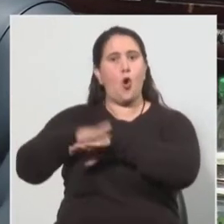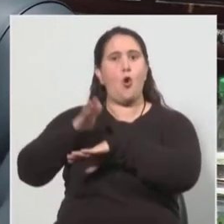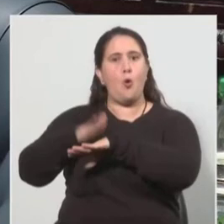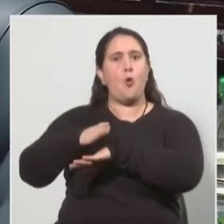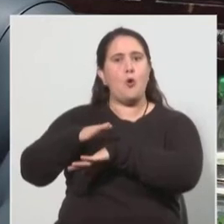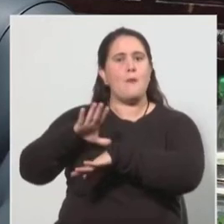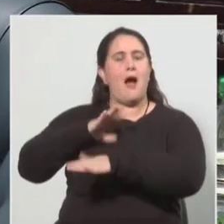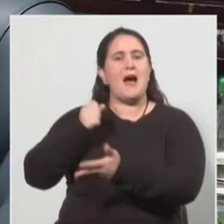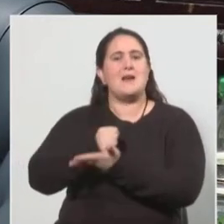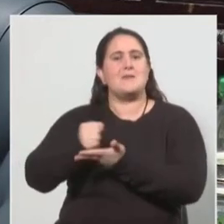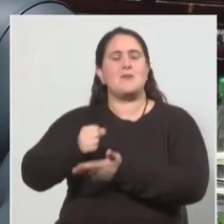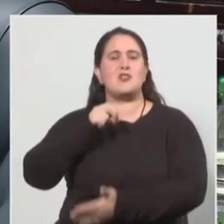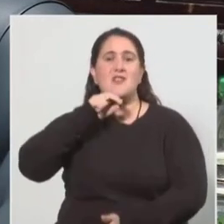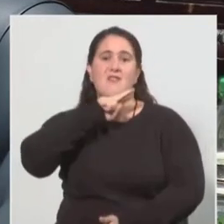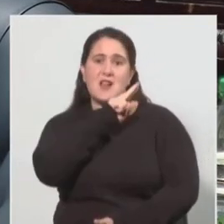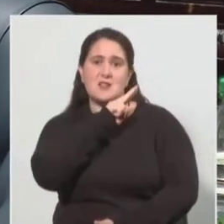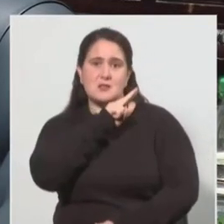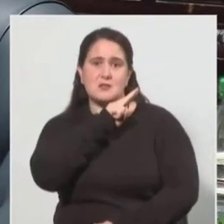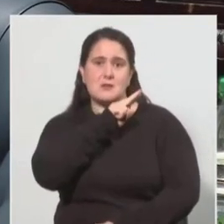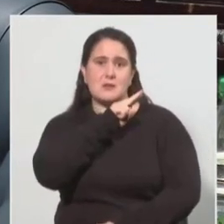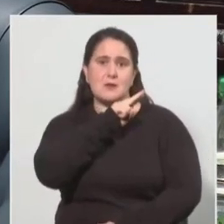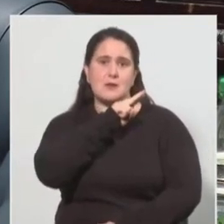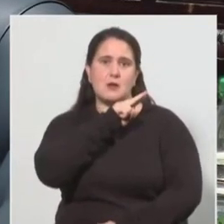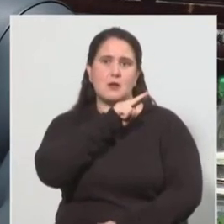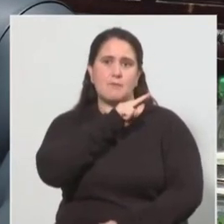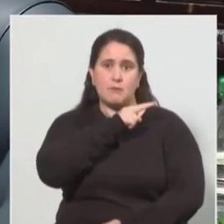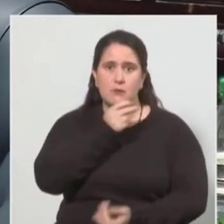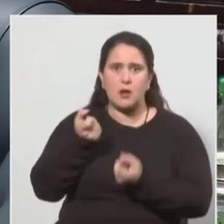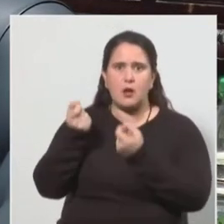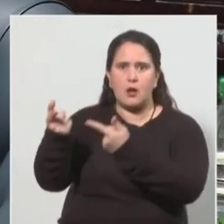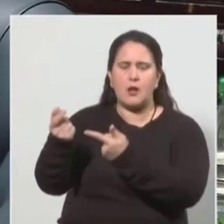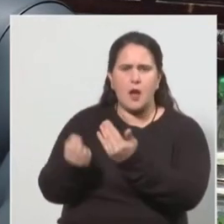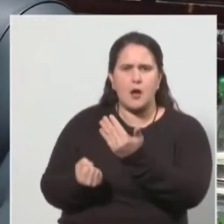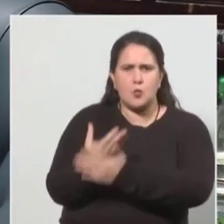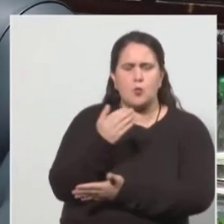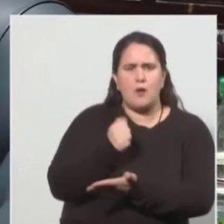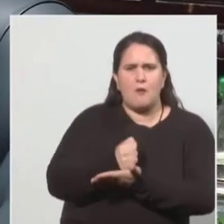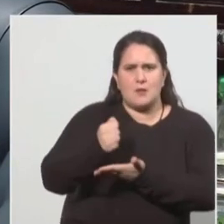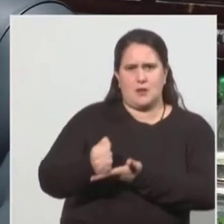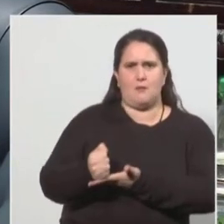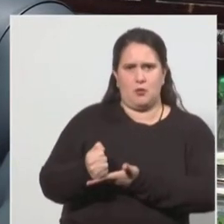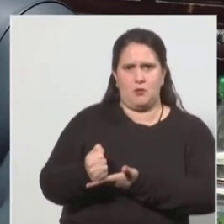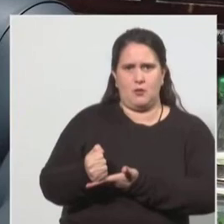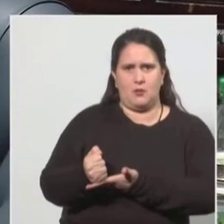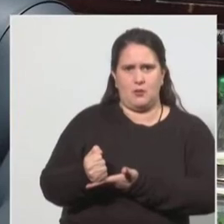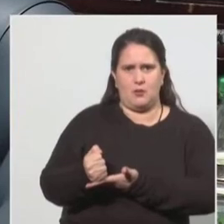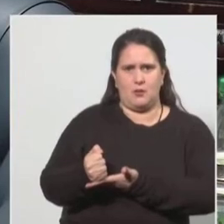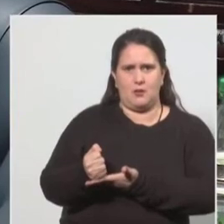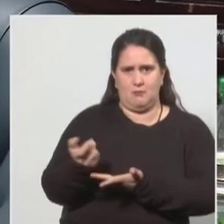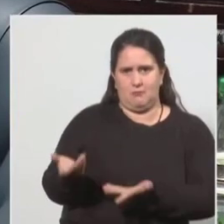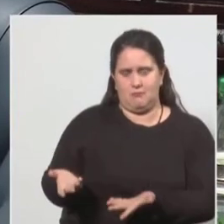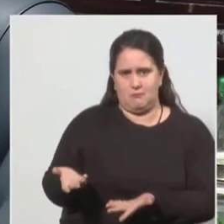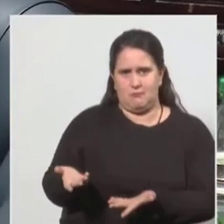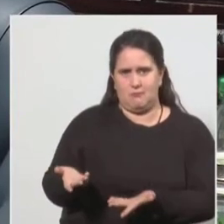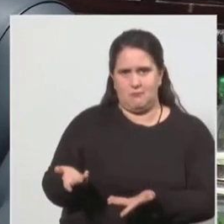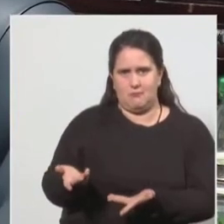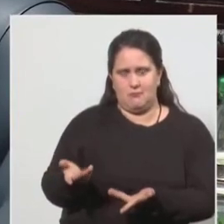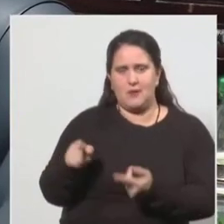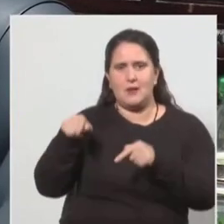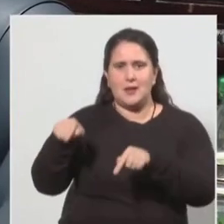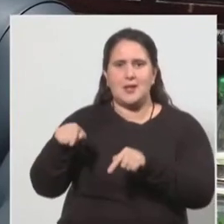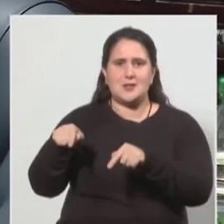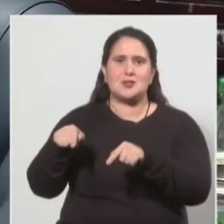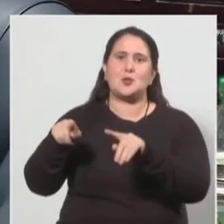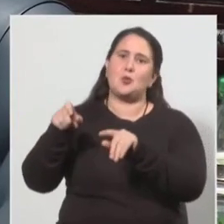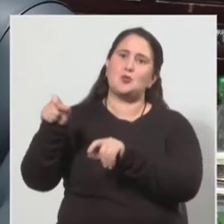tenencia de un pasaporte falso, recibe un nuevo pasaporte como el